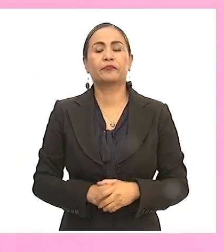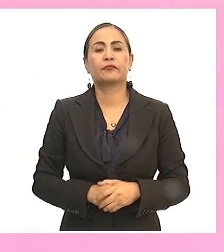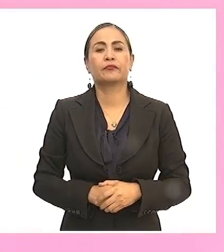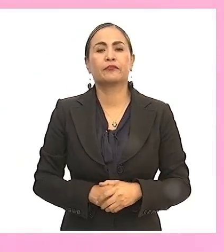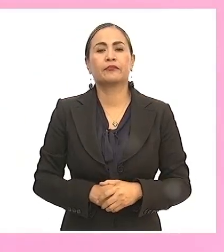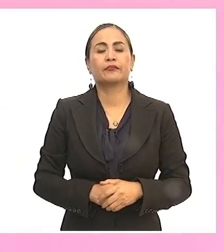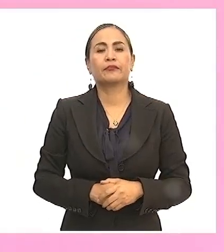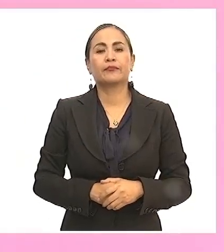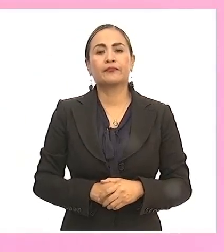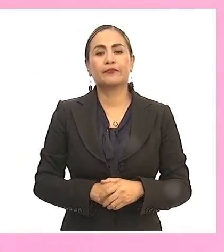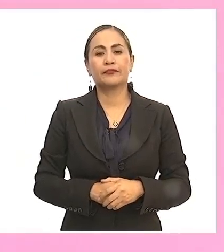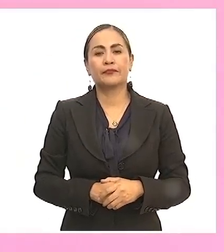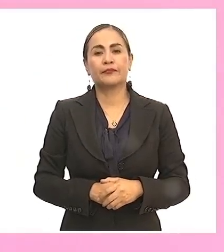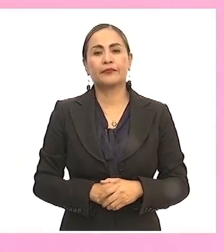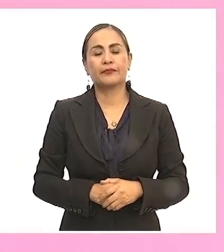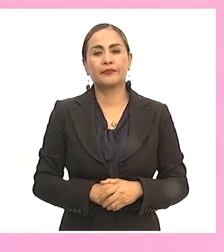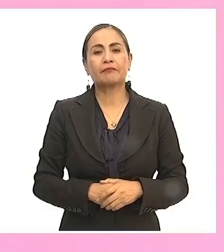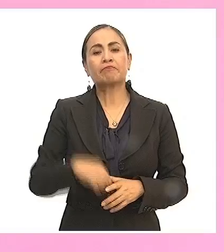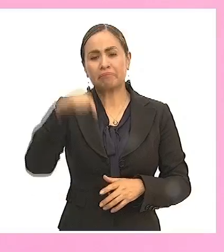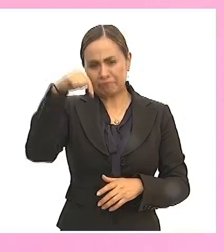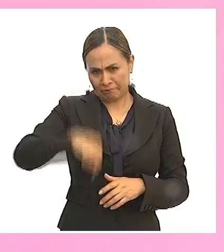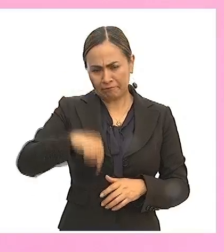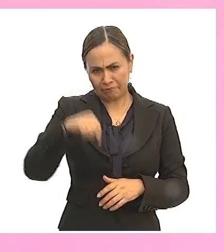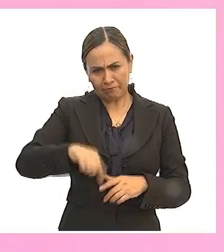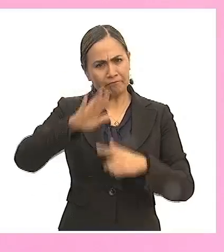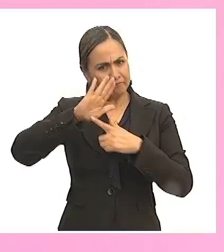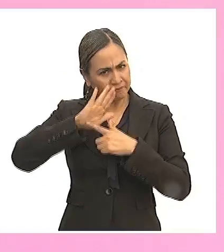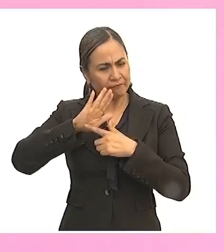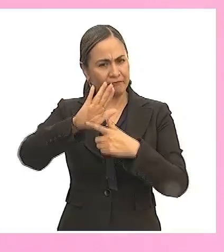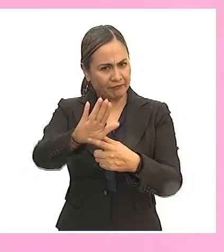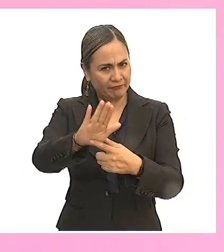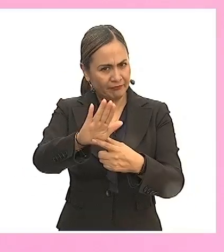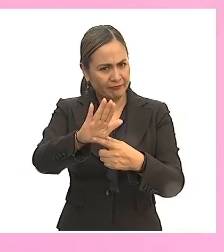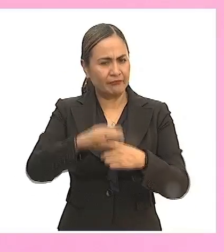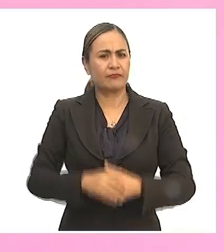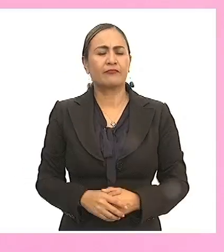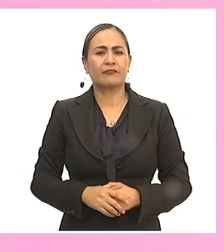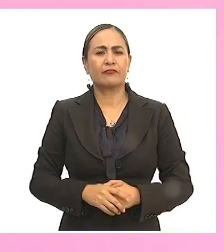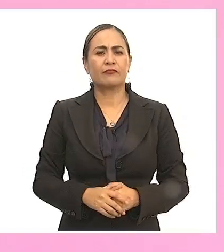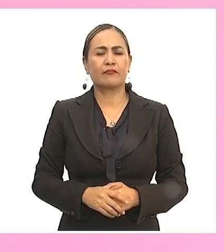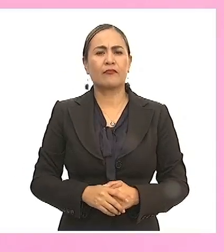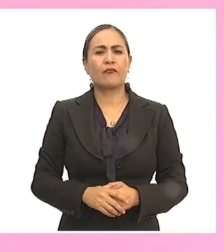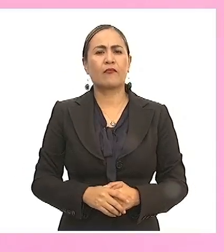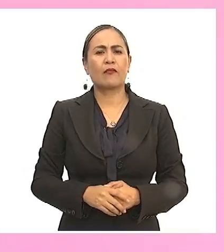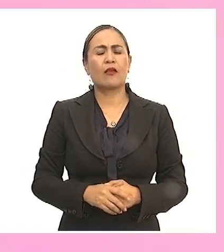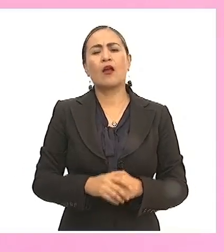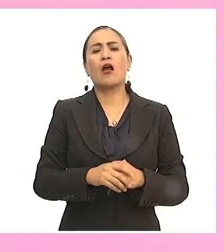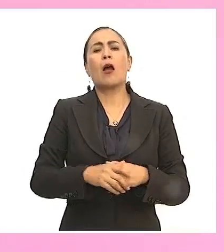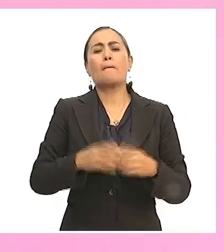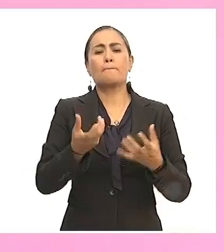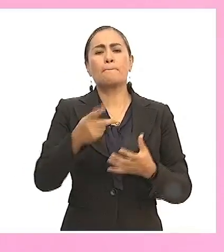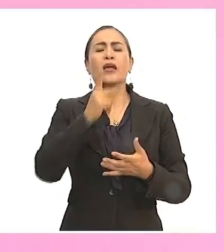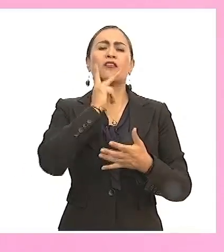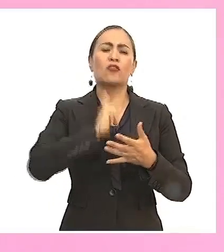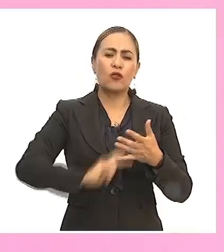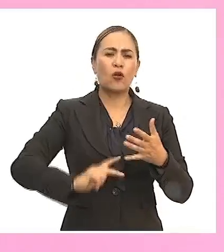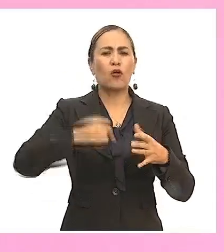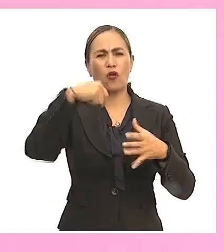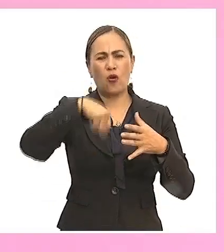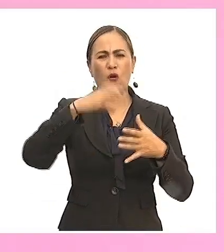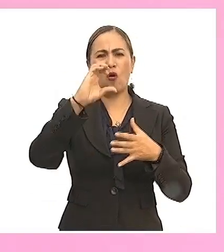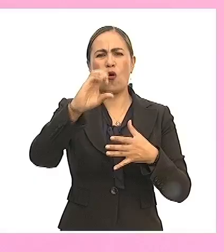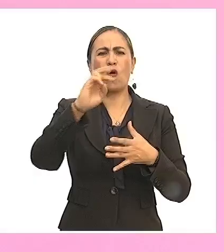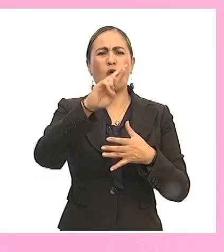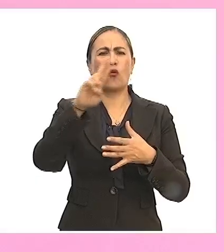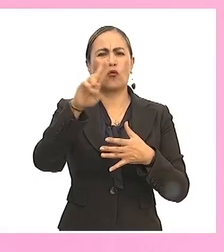aquí se ha dado a conocer, detener la caída en la producción de crudo que se produjo